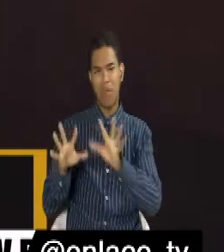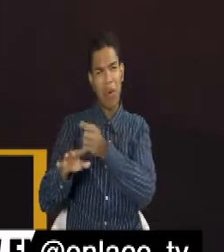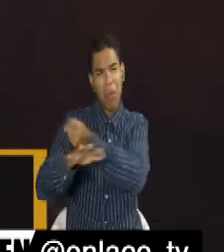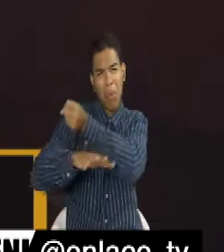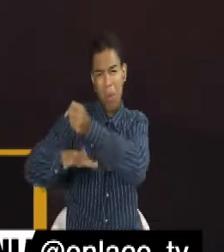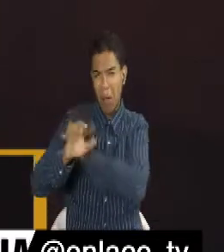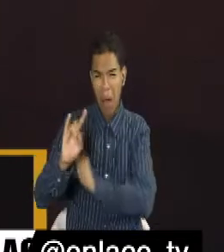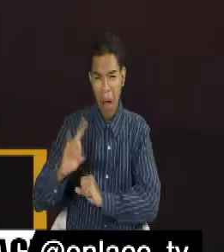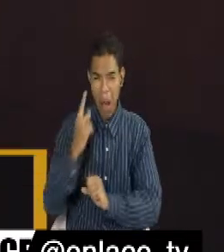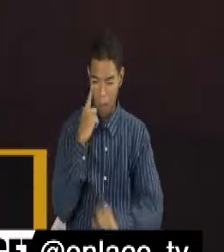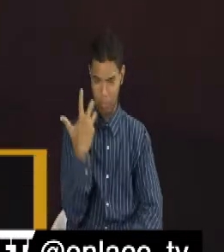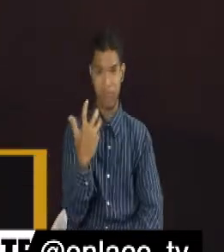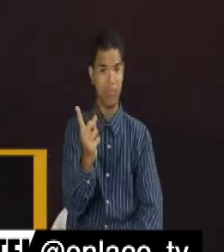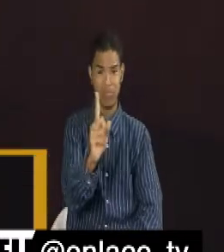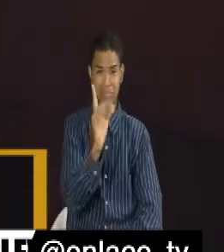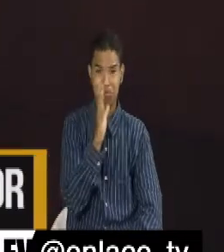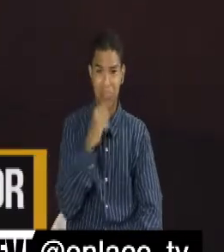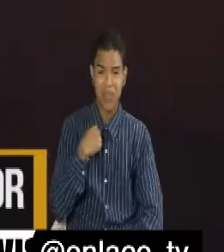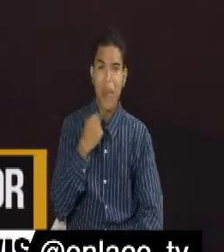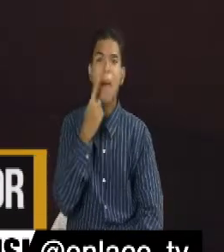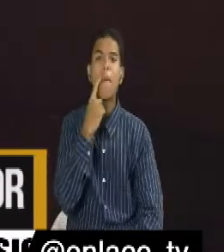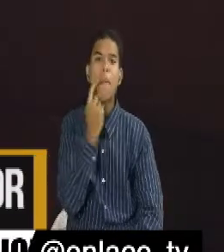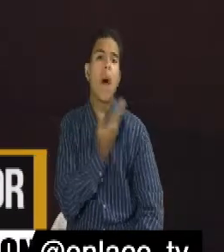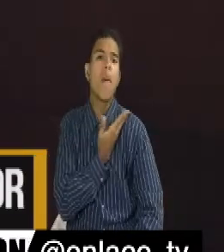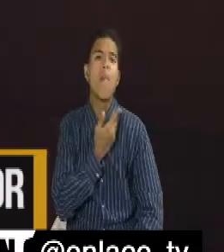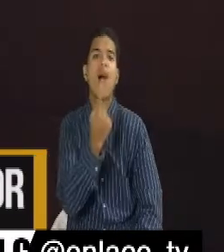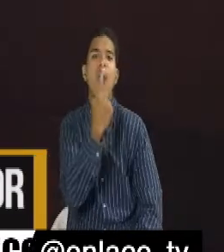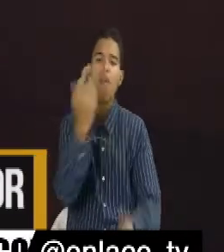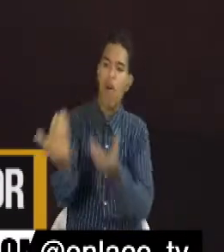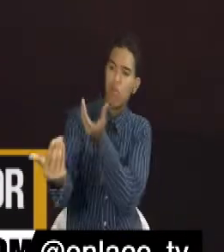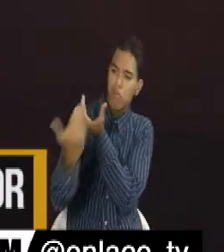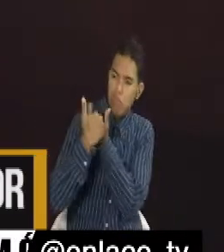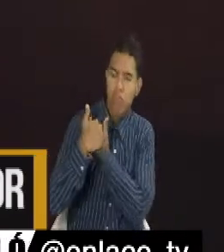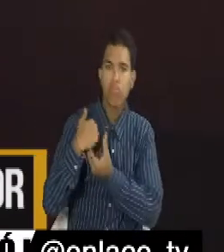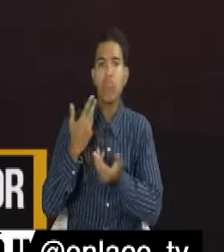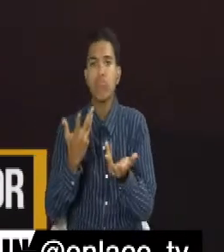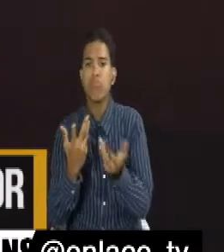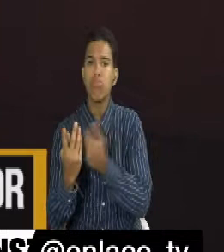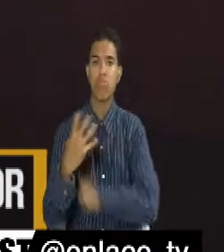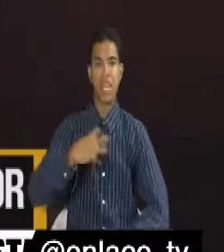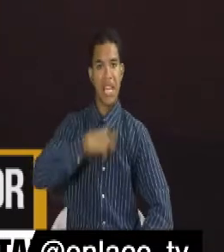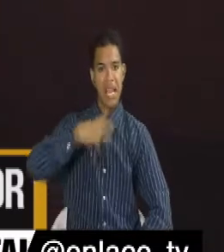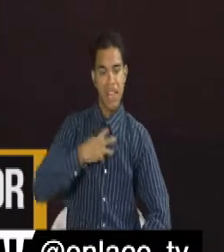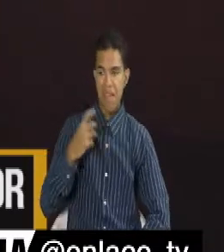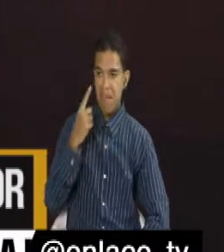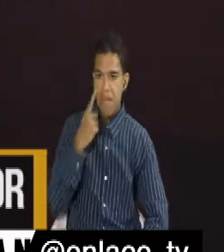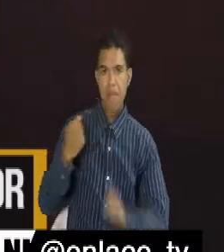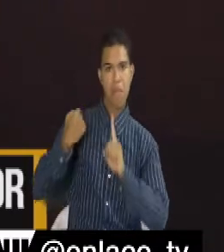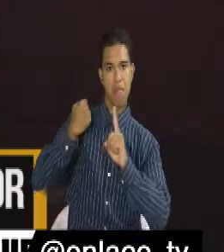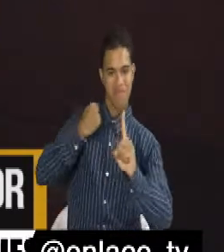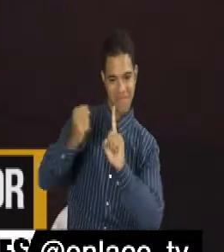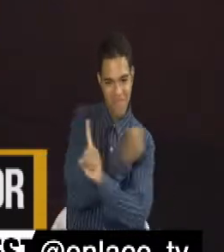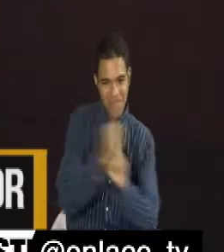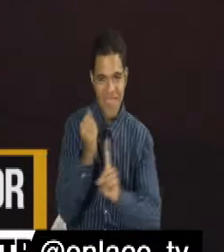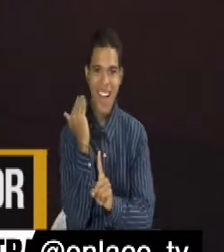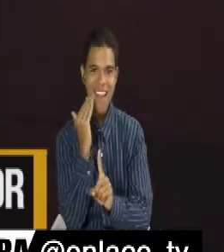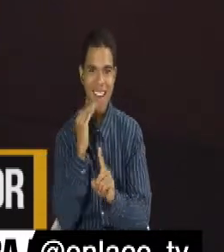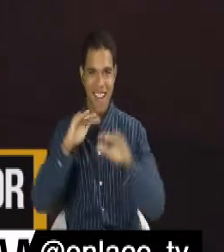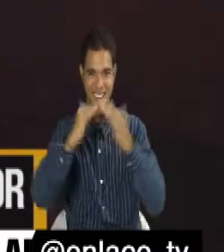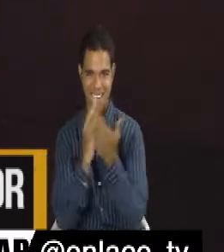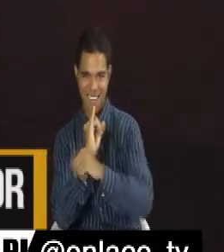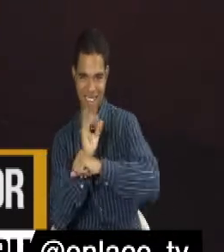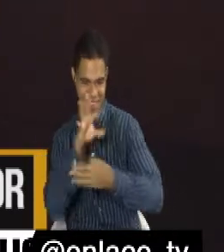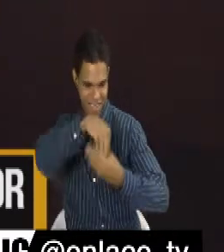parecer no colocó la queja o no aparece reportada ni la queja de bullying en la institución